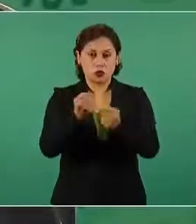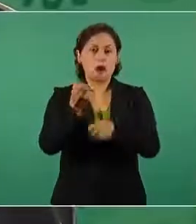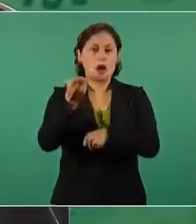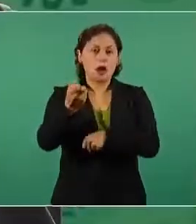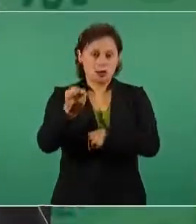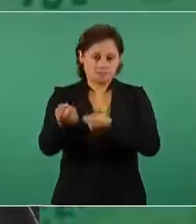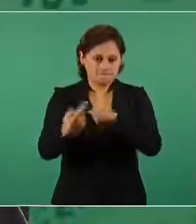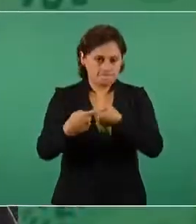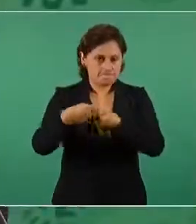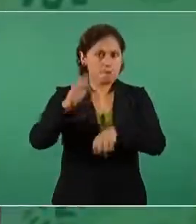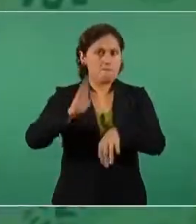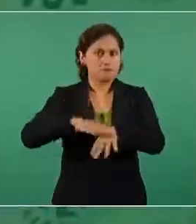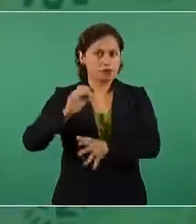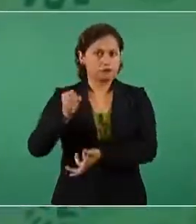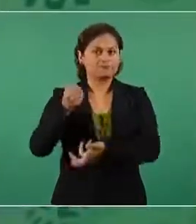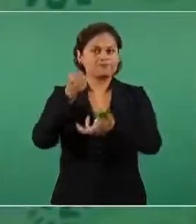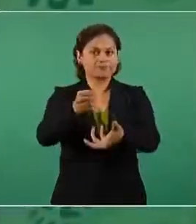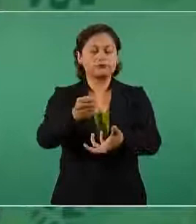ese programa